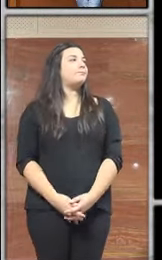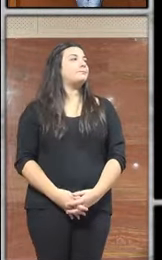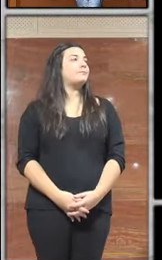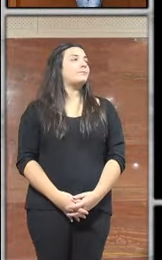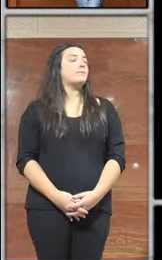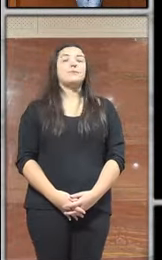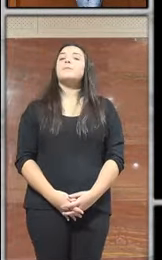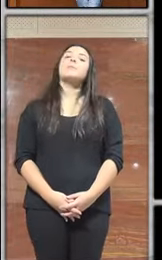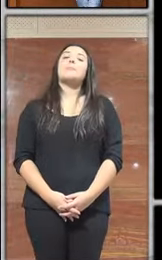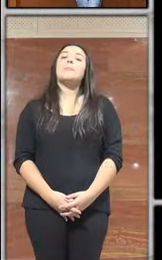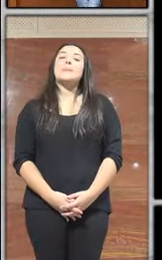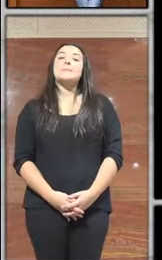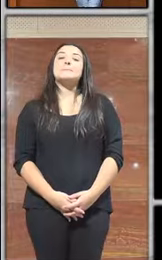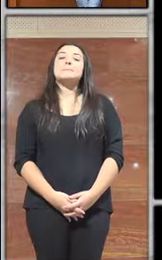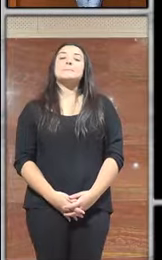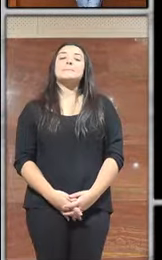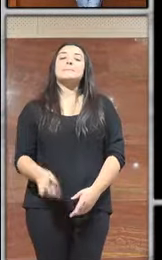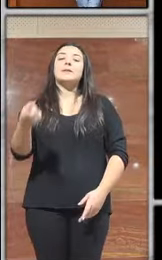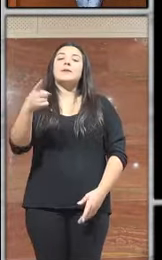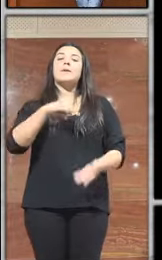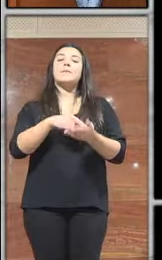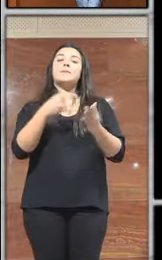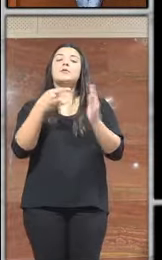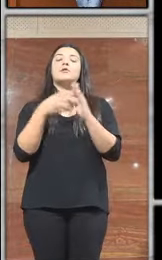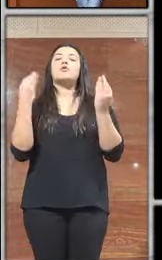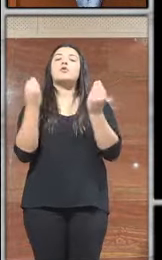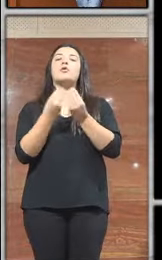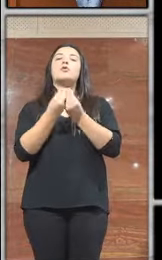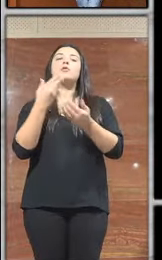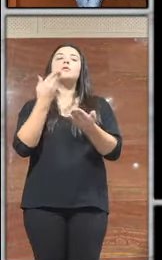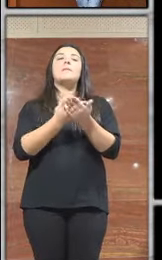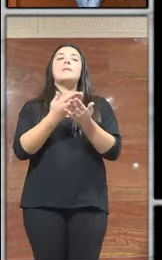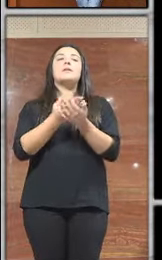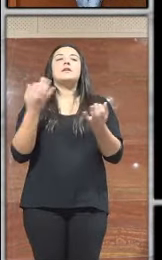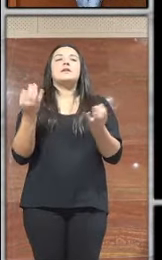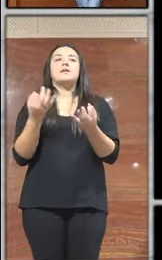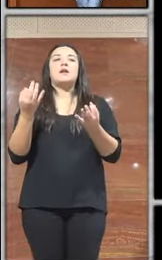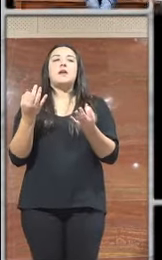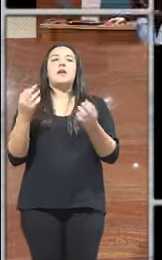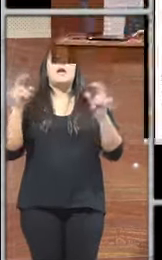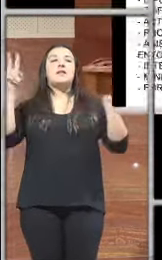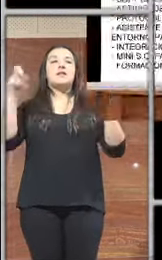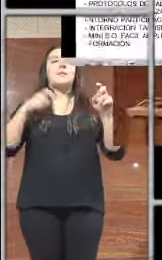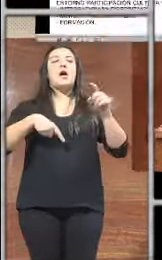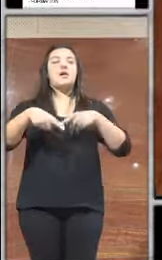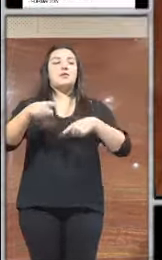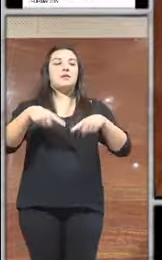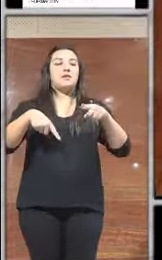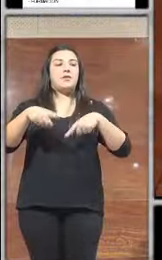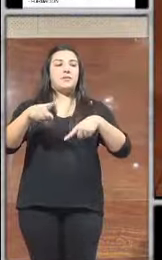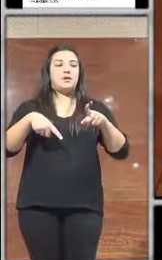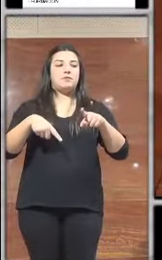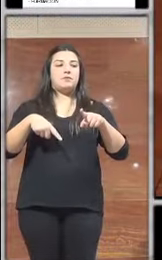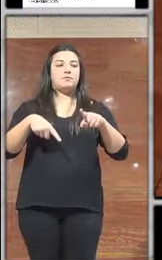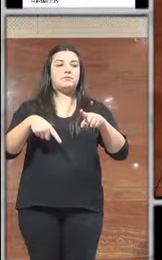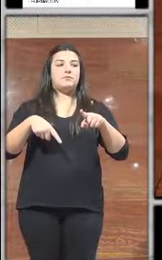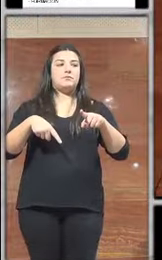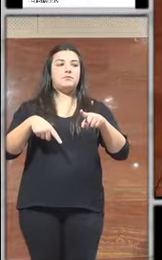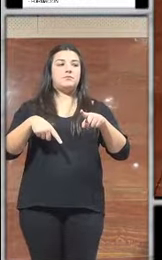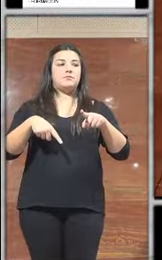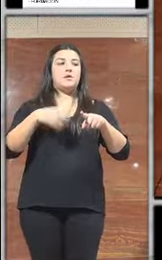También había una demanda de proyecto conjunto para hacer asistente al desplazamiento, es decir, crear información